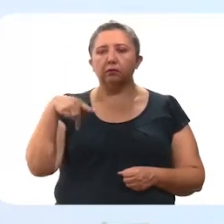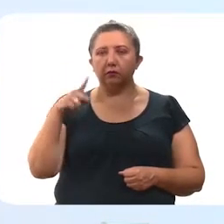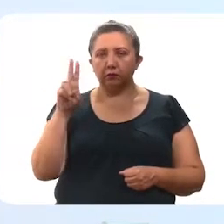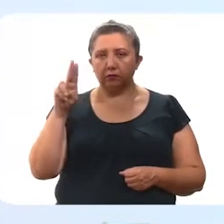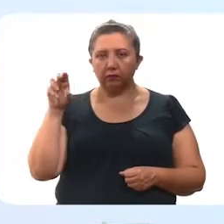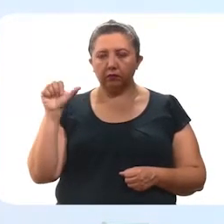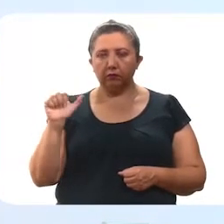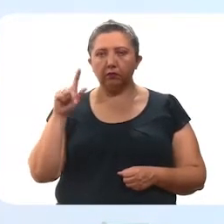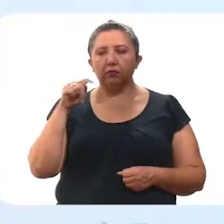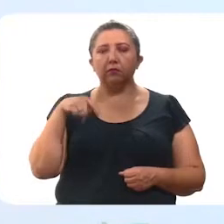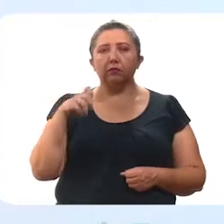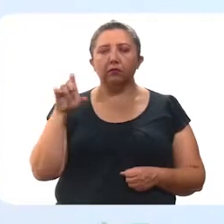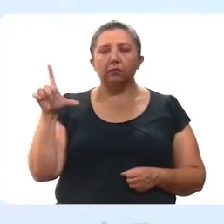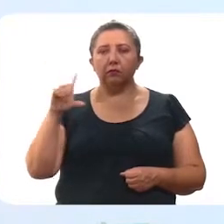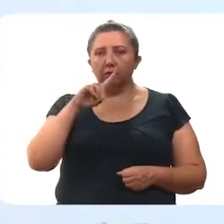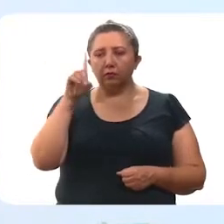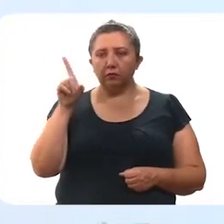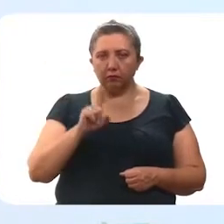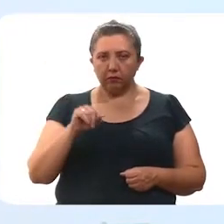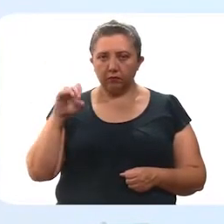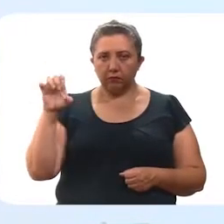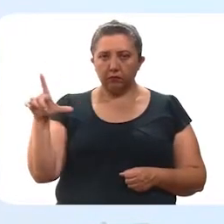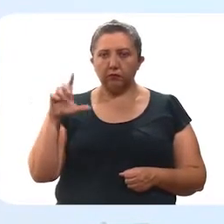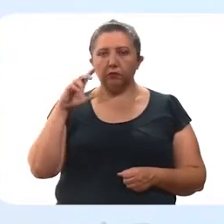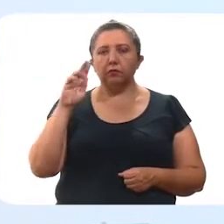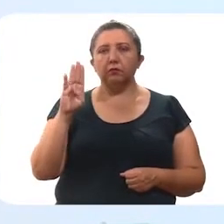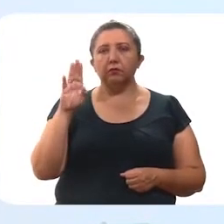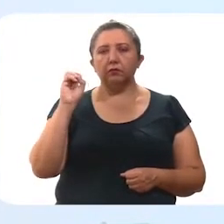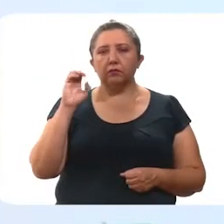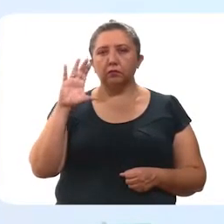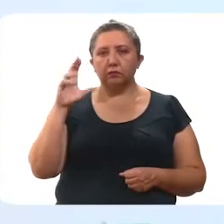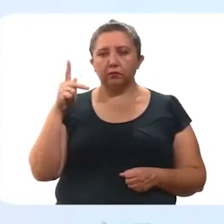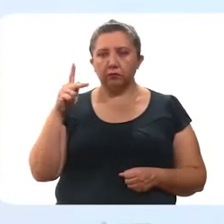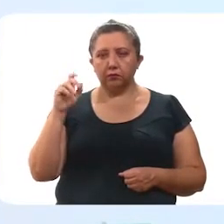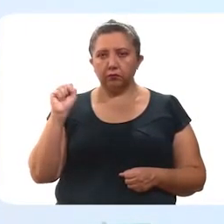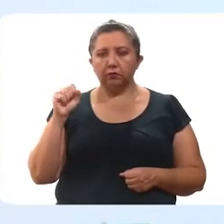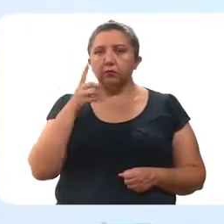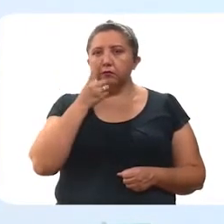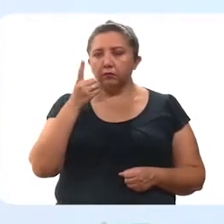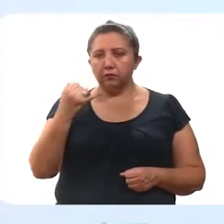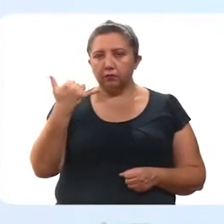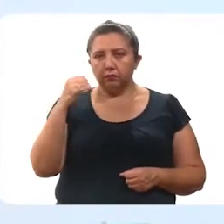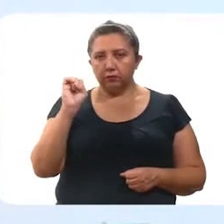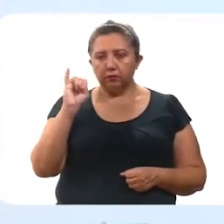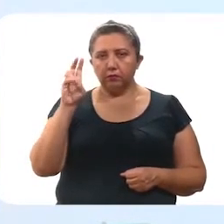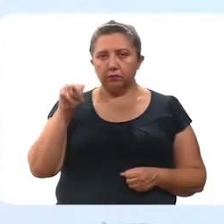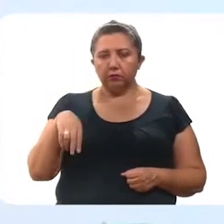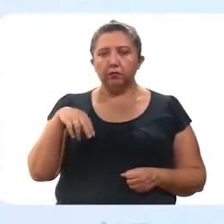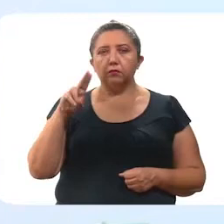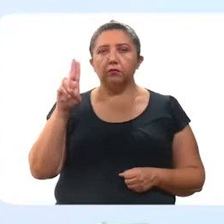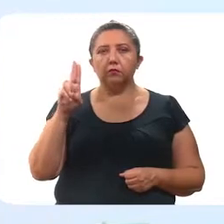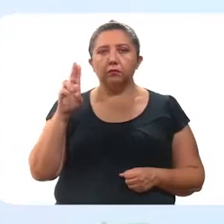Cagua, Tecal de Venegas, Tzilán de Bravo, Bocobá, Cansacap, Yobaim, Ucú,